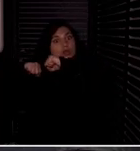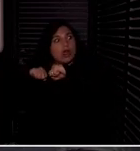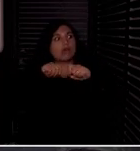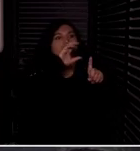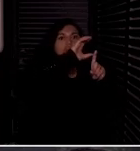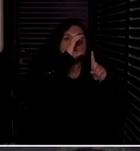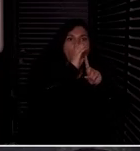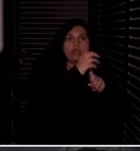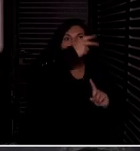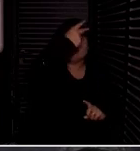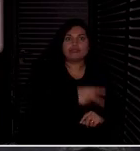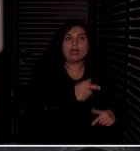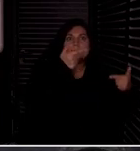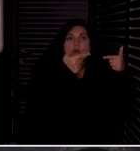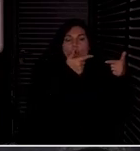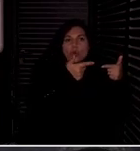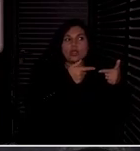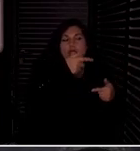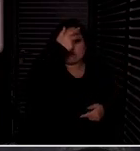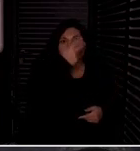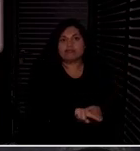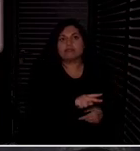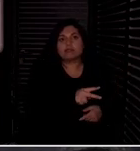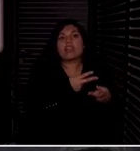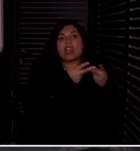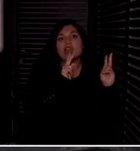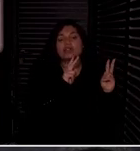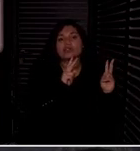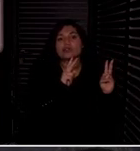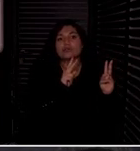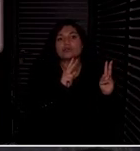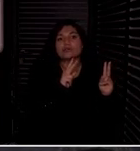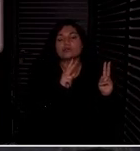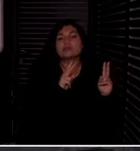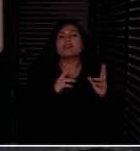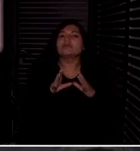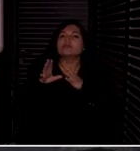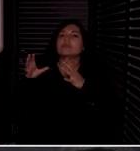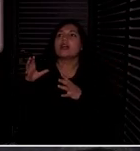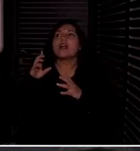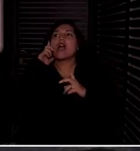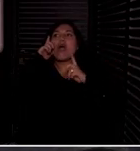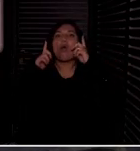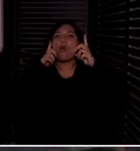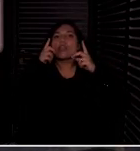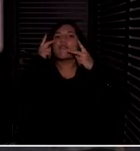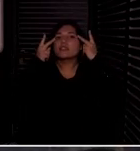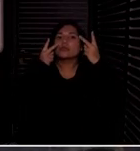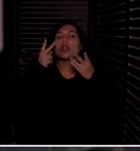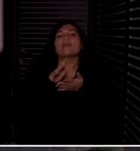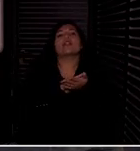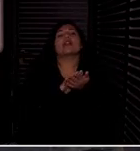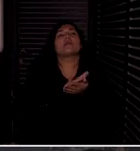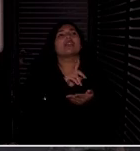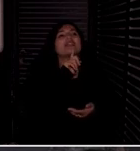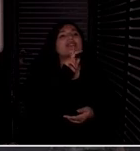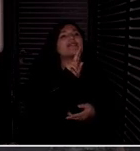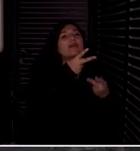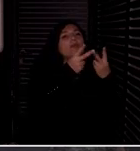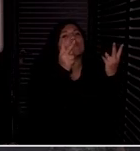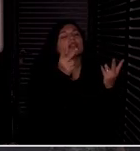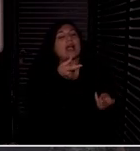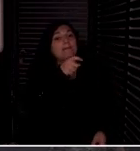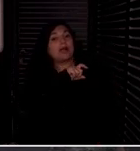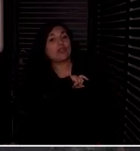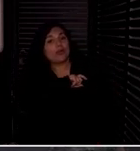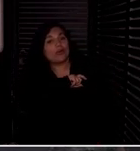no como política educativa, no como política mediática, y el audiovisual, Radio Televisión Pública Española, Comunicación, la Agencia EFE,